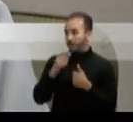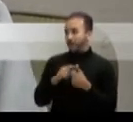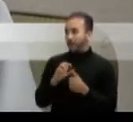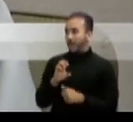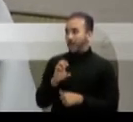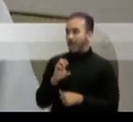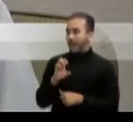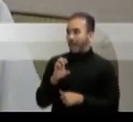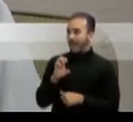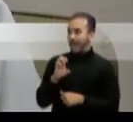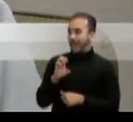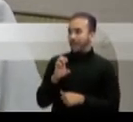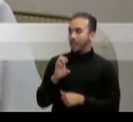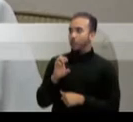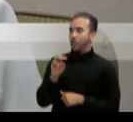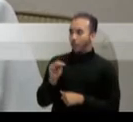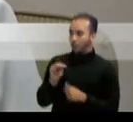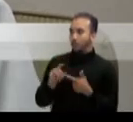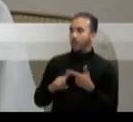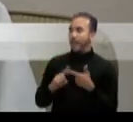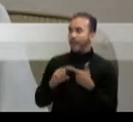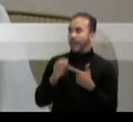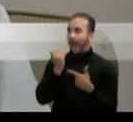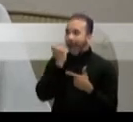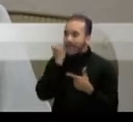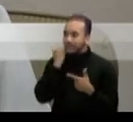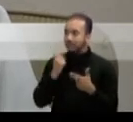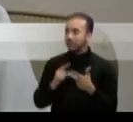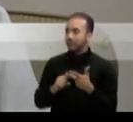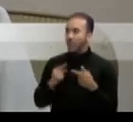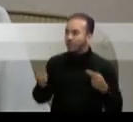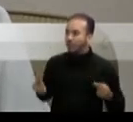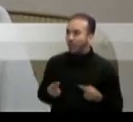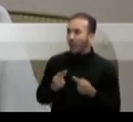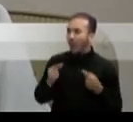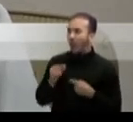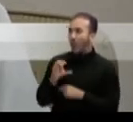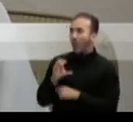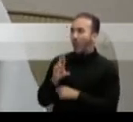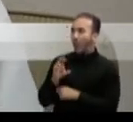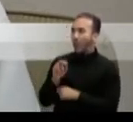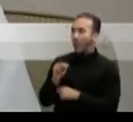esclerosis múltiple, cáncer, dolor crónico,